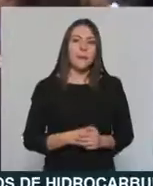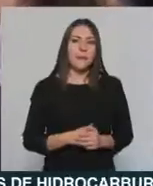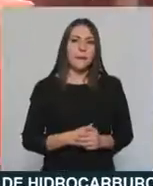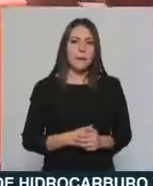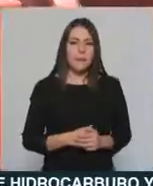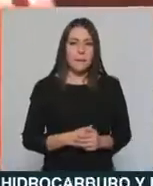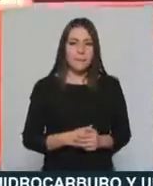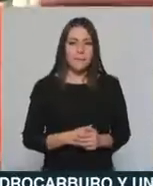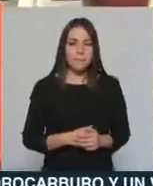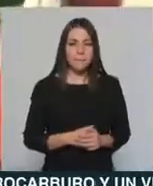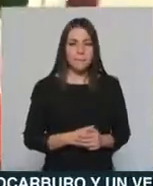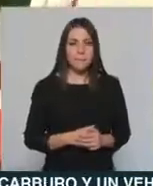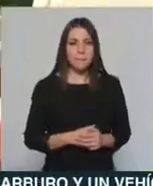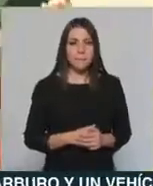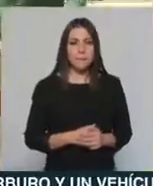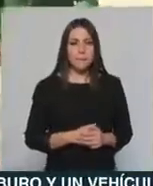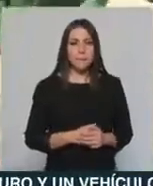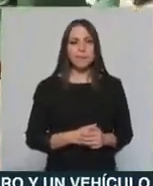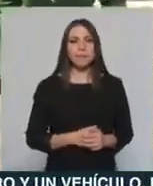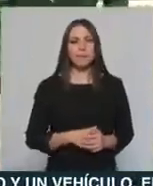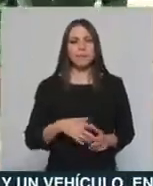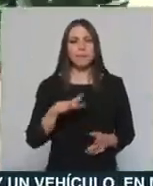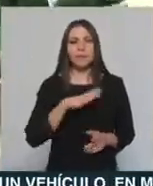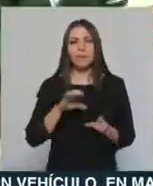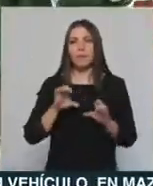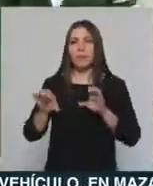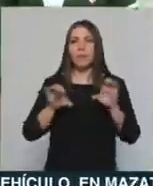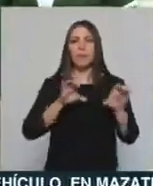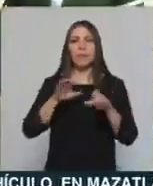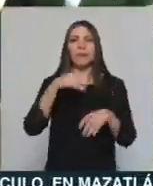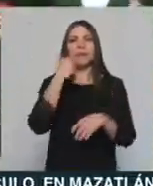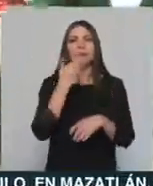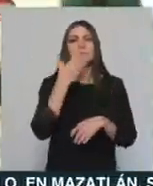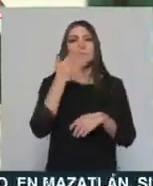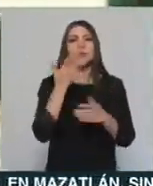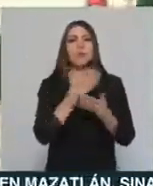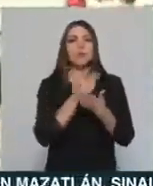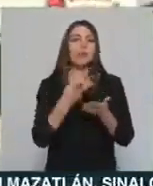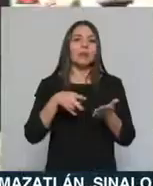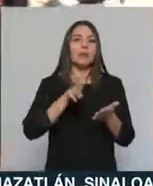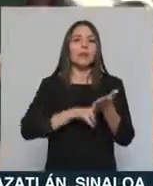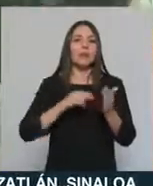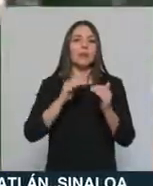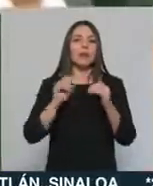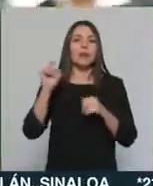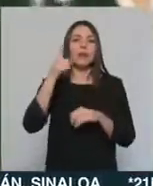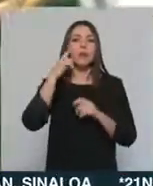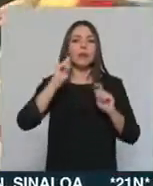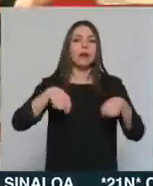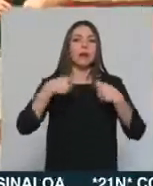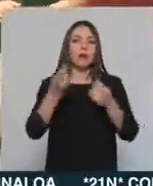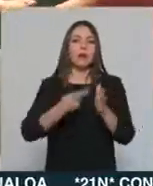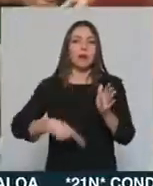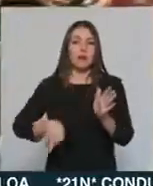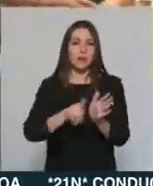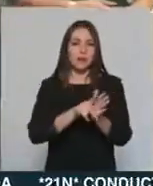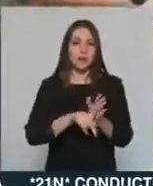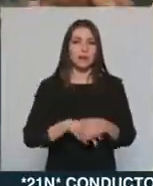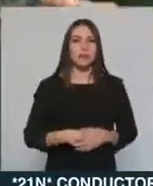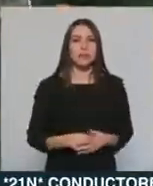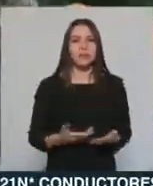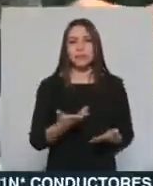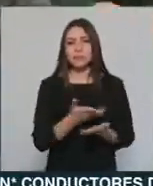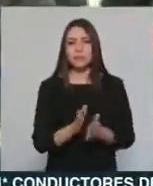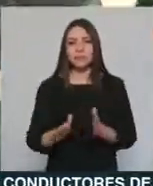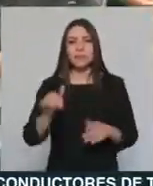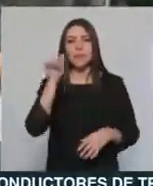digamos, que exijan condiciones extraprofesionales para obtener las plazas. Por cierto, siempre se dice